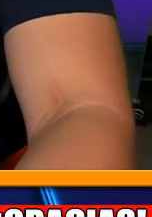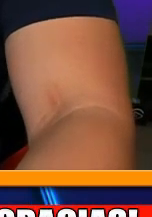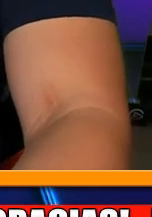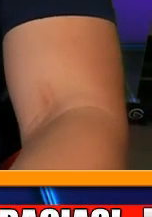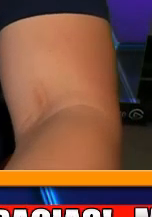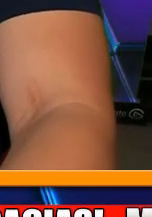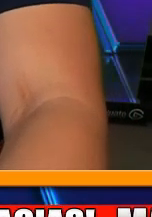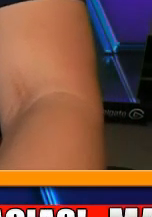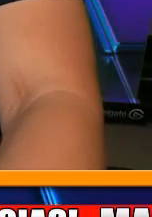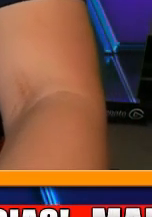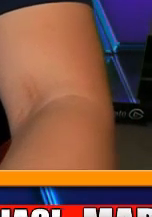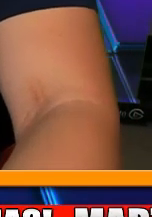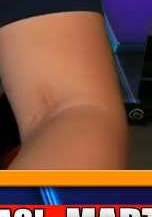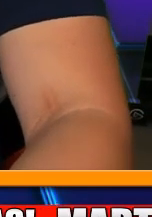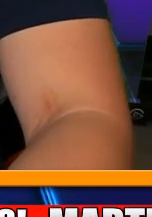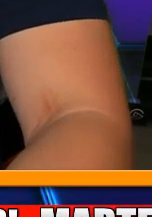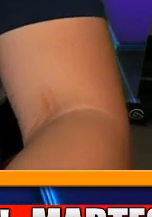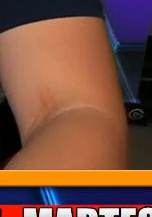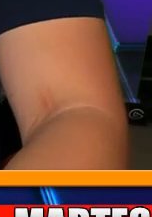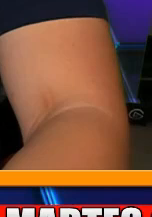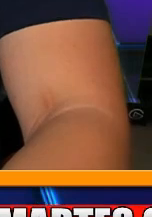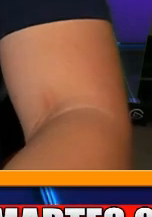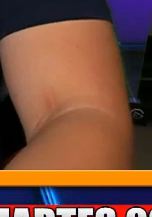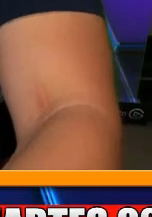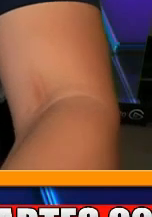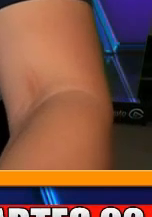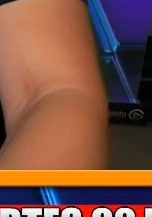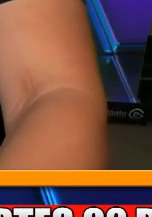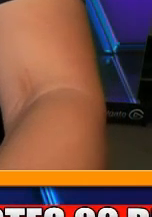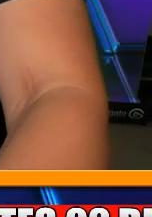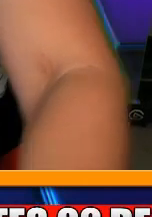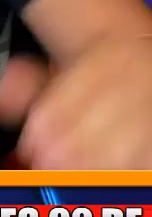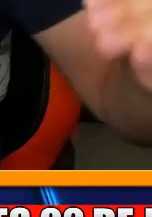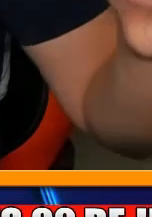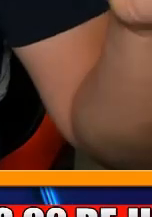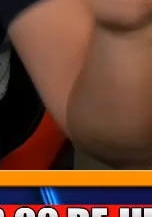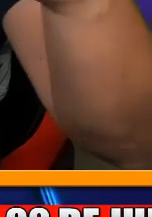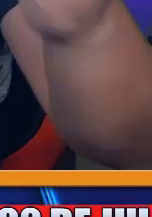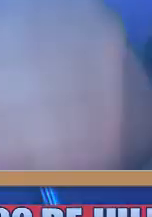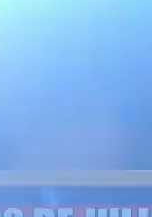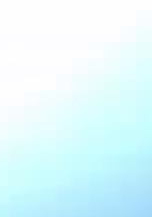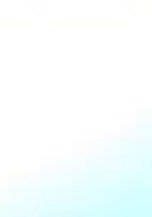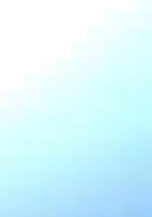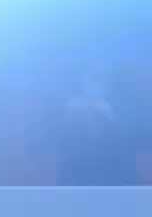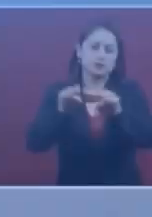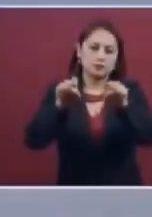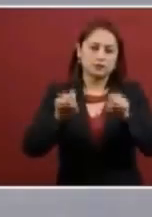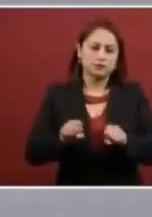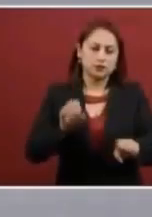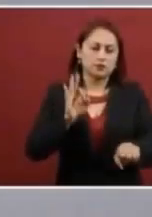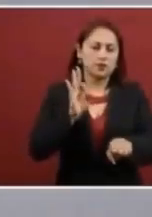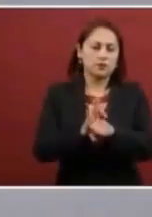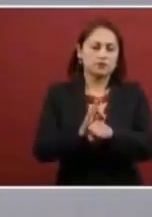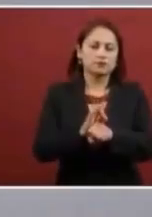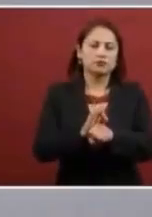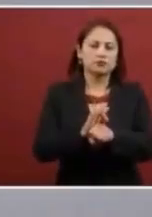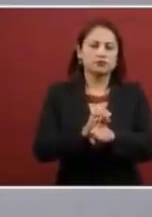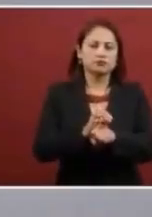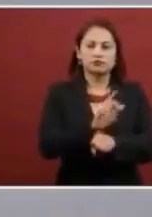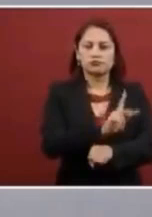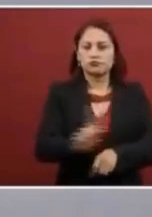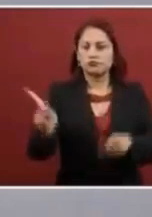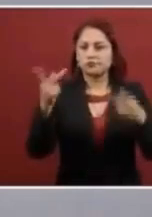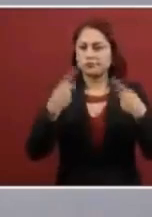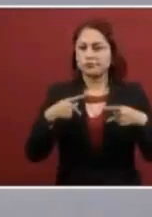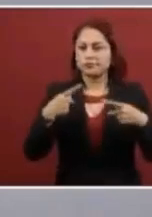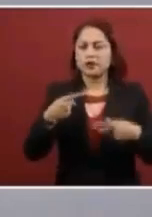señores no se puede nada más tomar a sansón por las patadas escuchemos al presidente la política exterior del